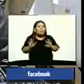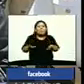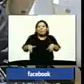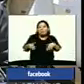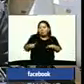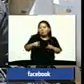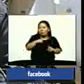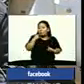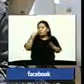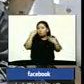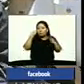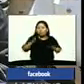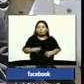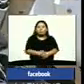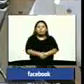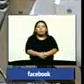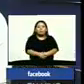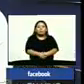investigando.